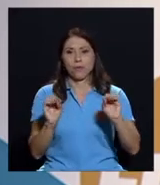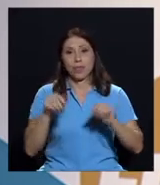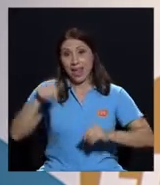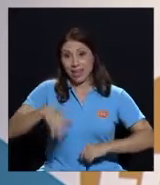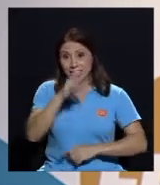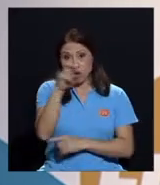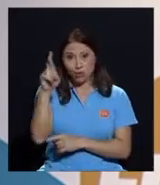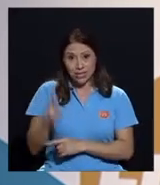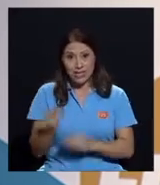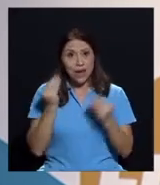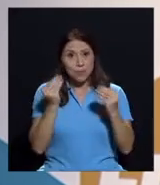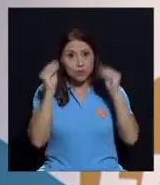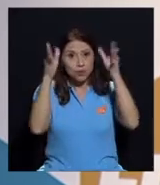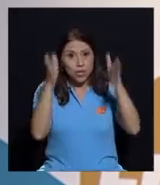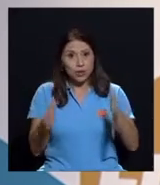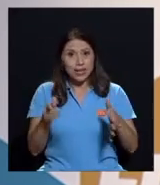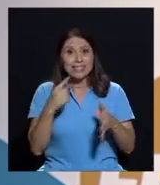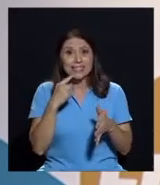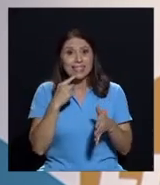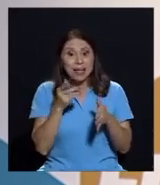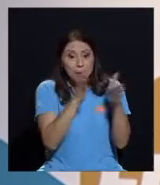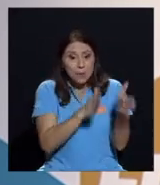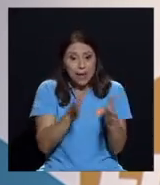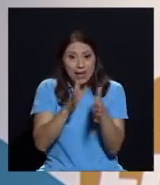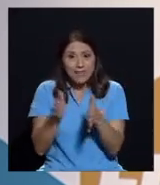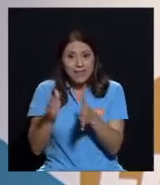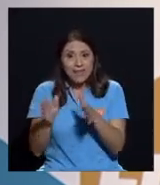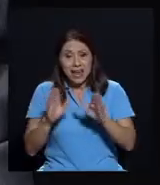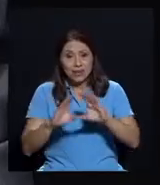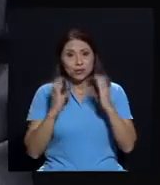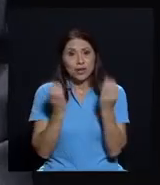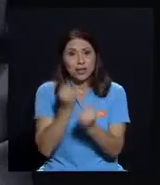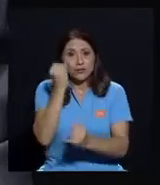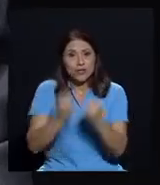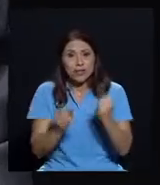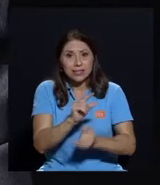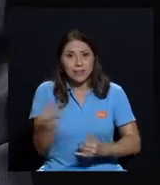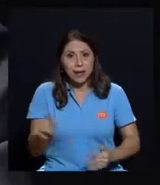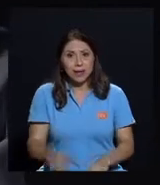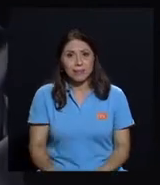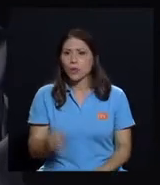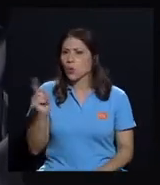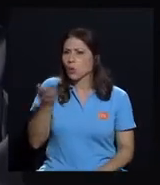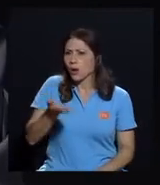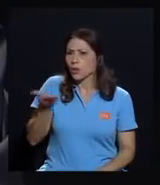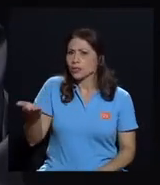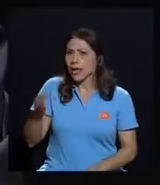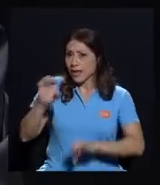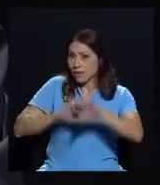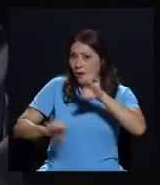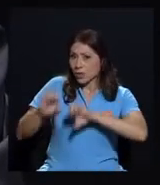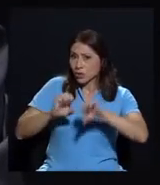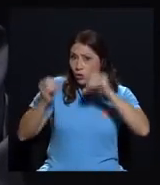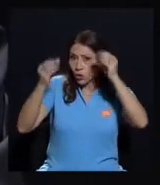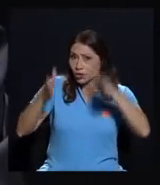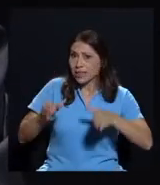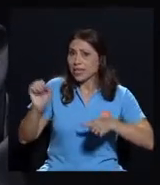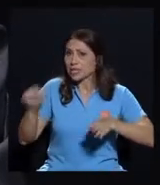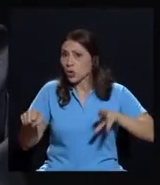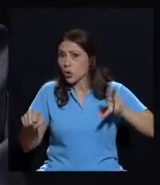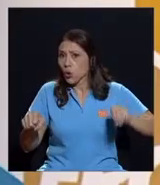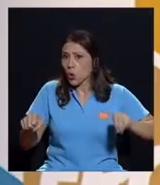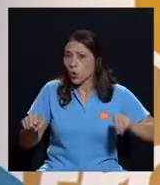reportan que planifican sus clases los fines de semana carlos tiene una cosa y evaluación docente sí o no sí sí